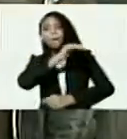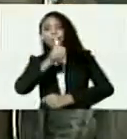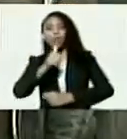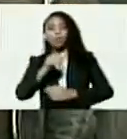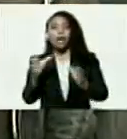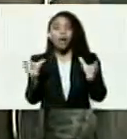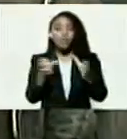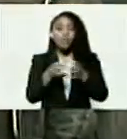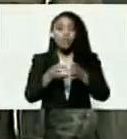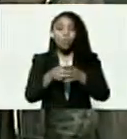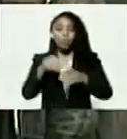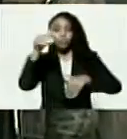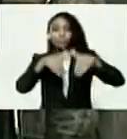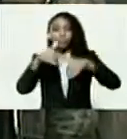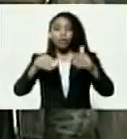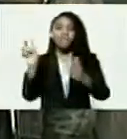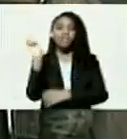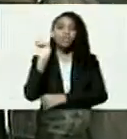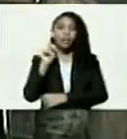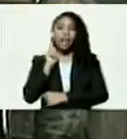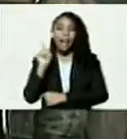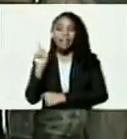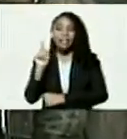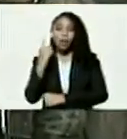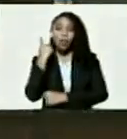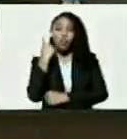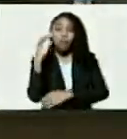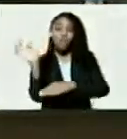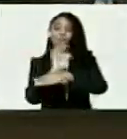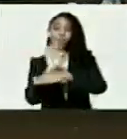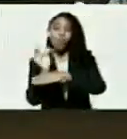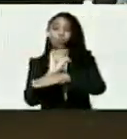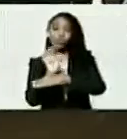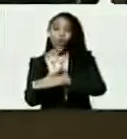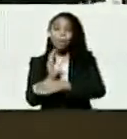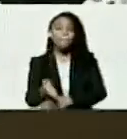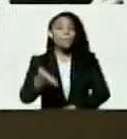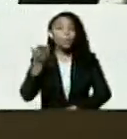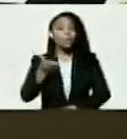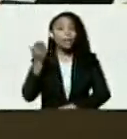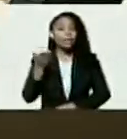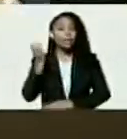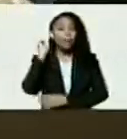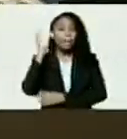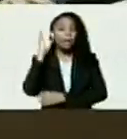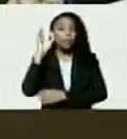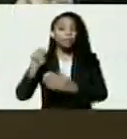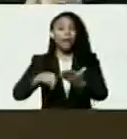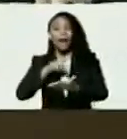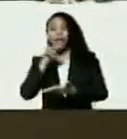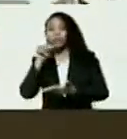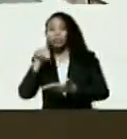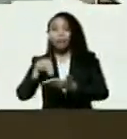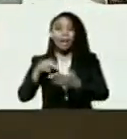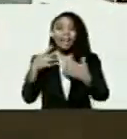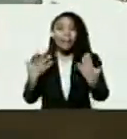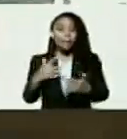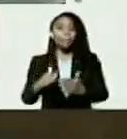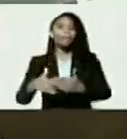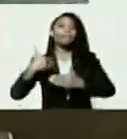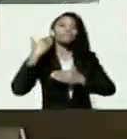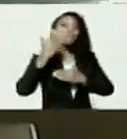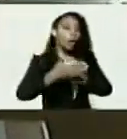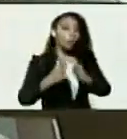Poder Electoral venezolano. Esta es una de las funciones estelares del Parlamento Nacional y que luego